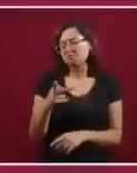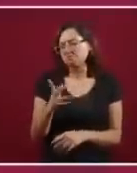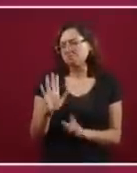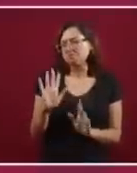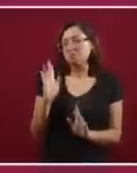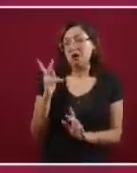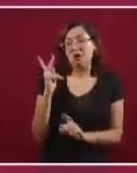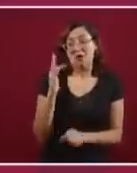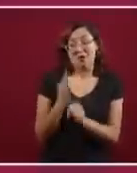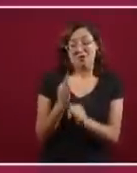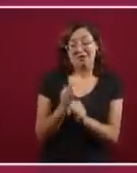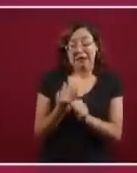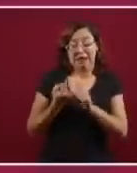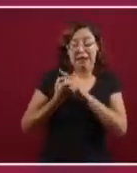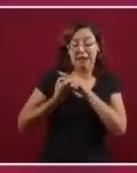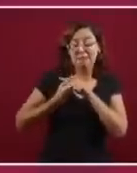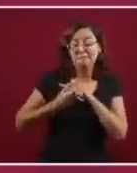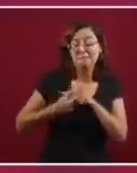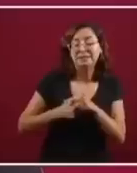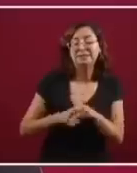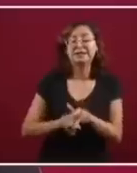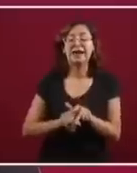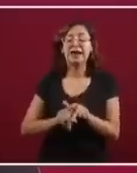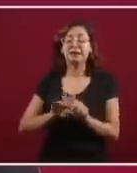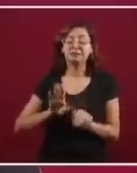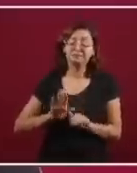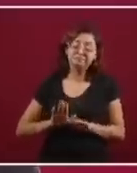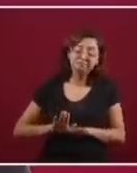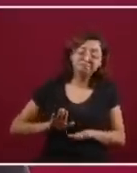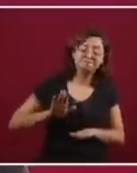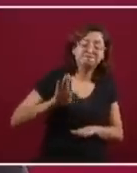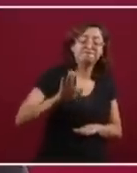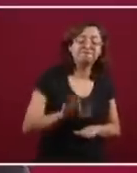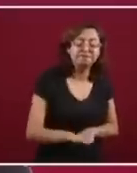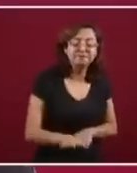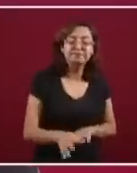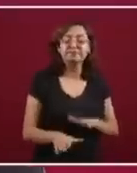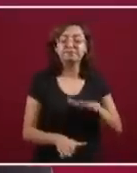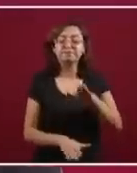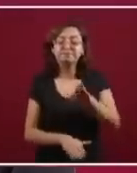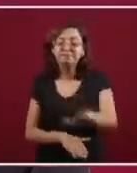son los primeros pasos primero